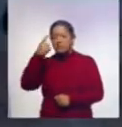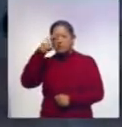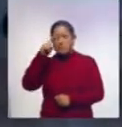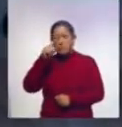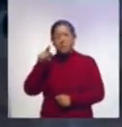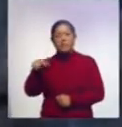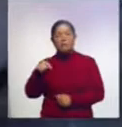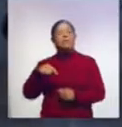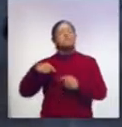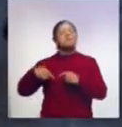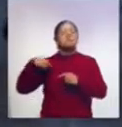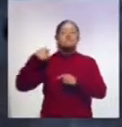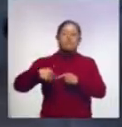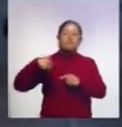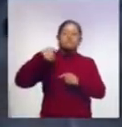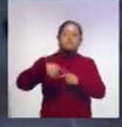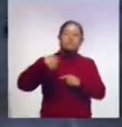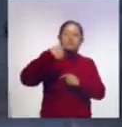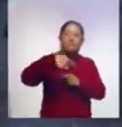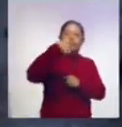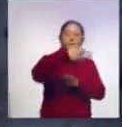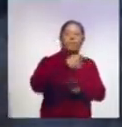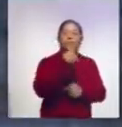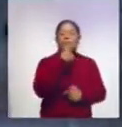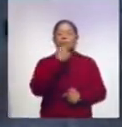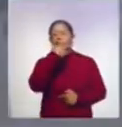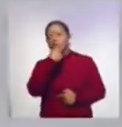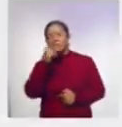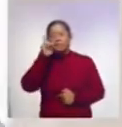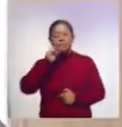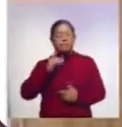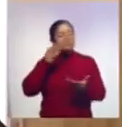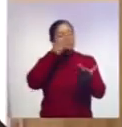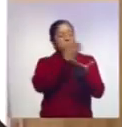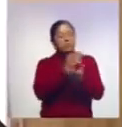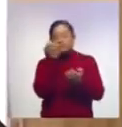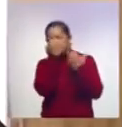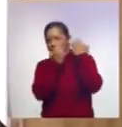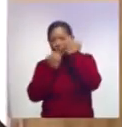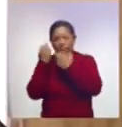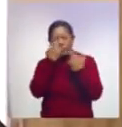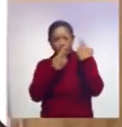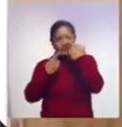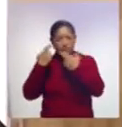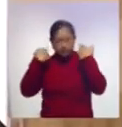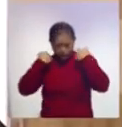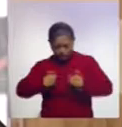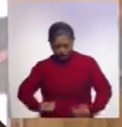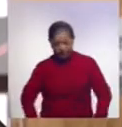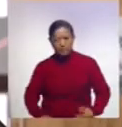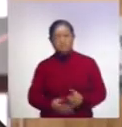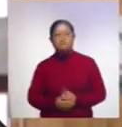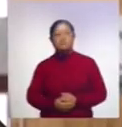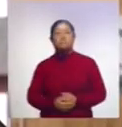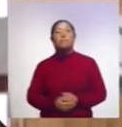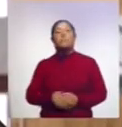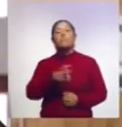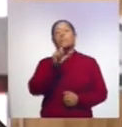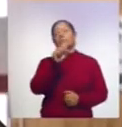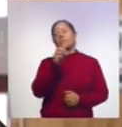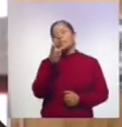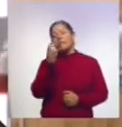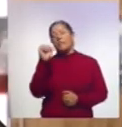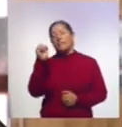manera periódica niñas y niños acudan a revisiones médicas. Durante el mes de septiembre se lleva a cabo la Semana Nacional